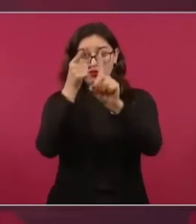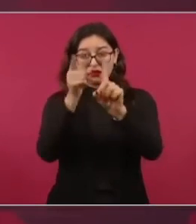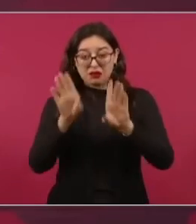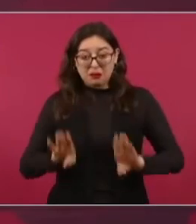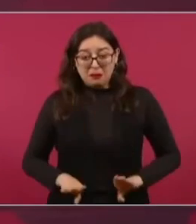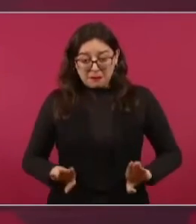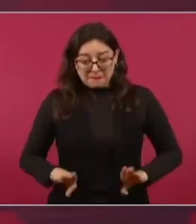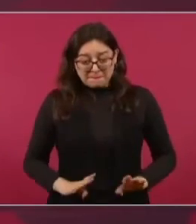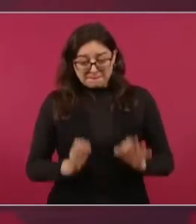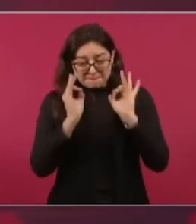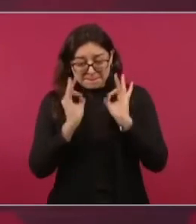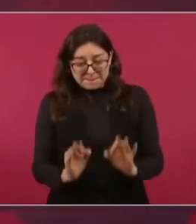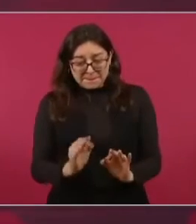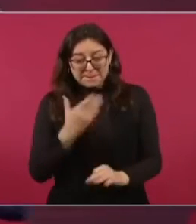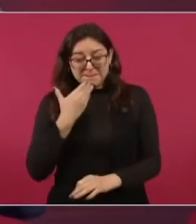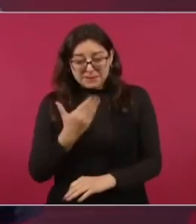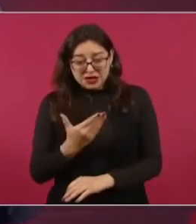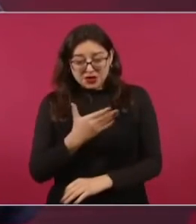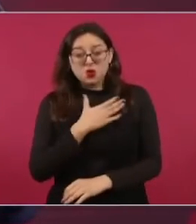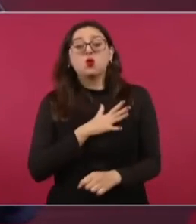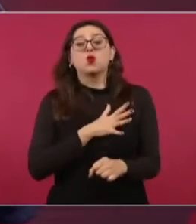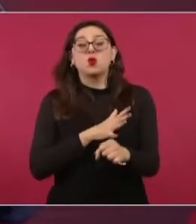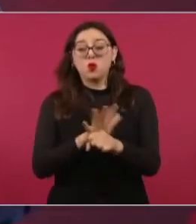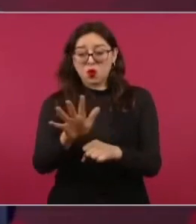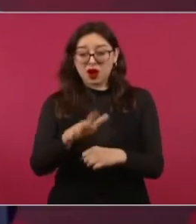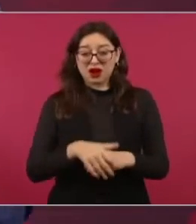Con todo respeto,